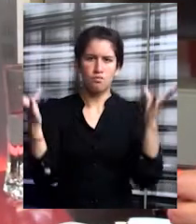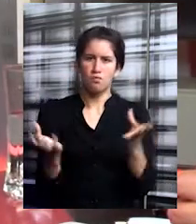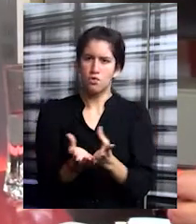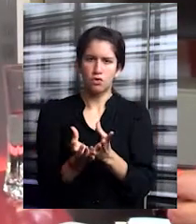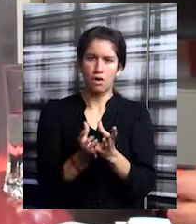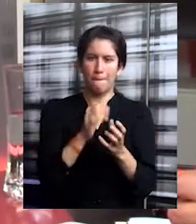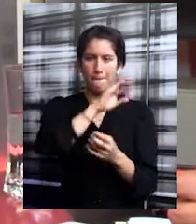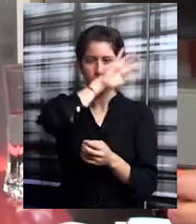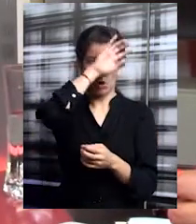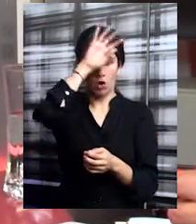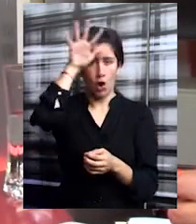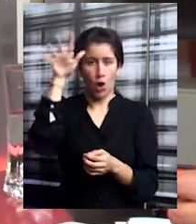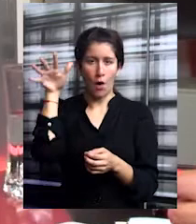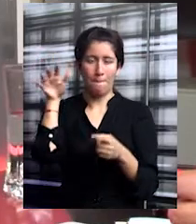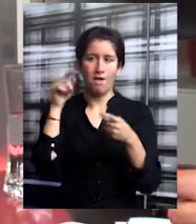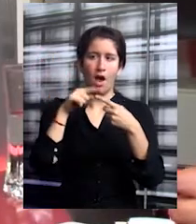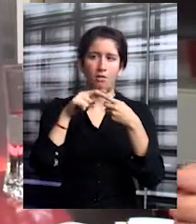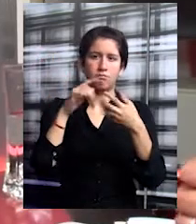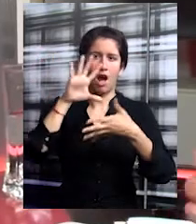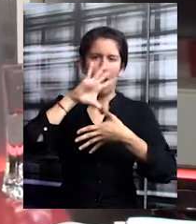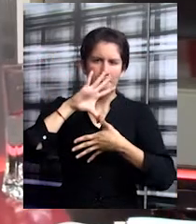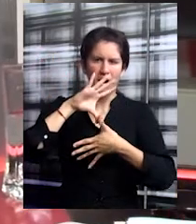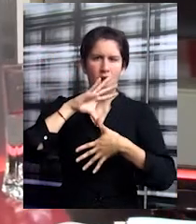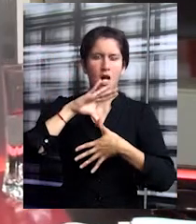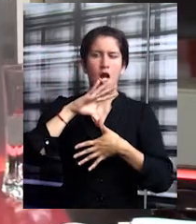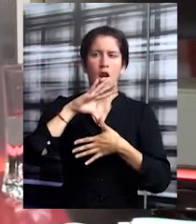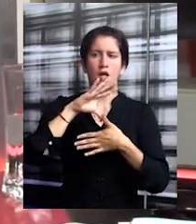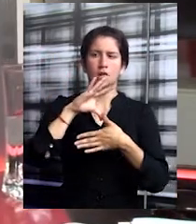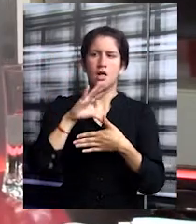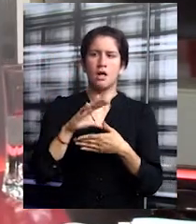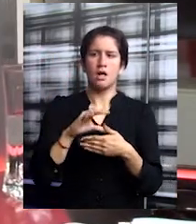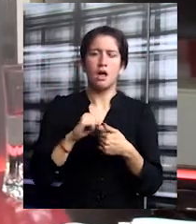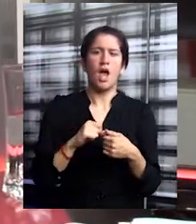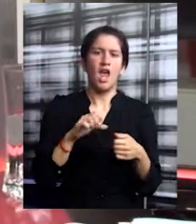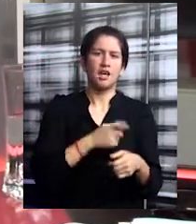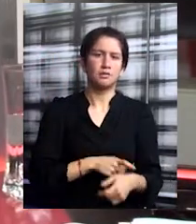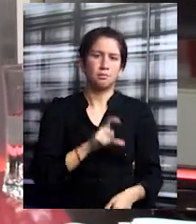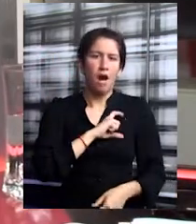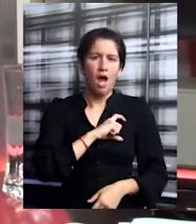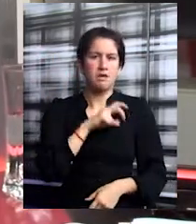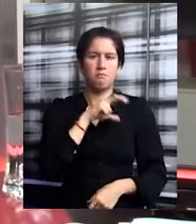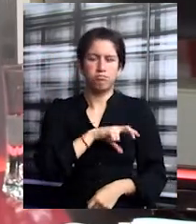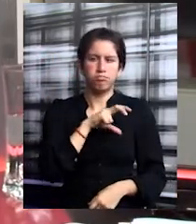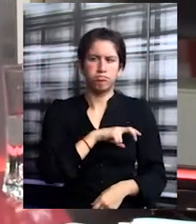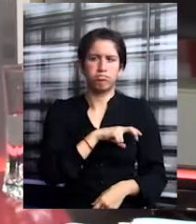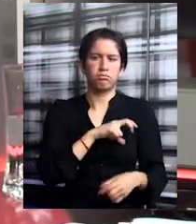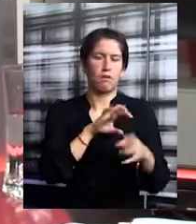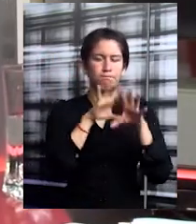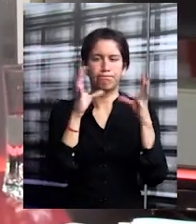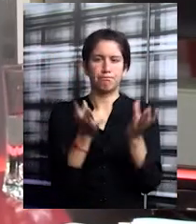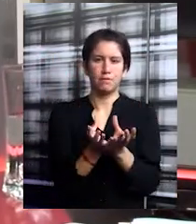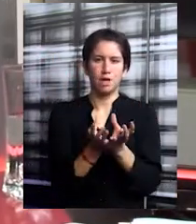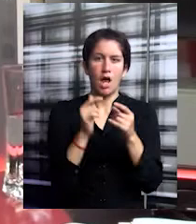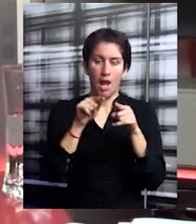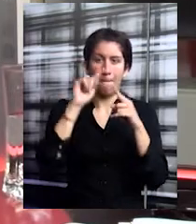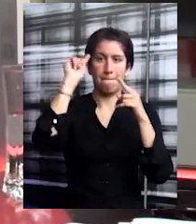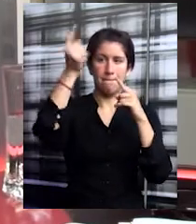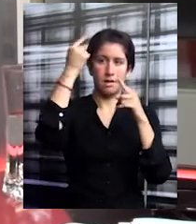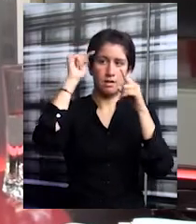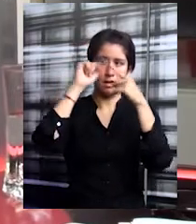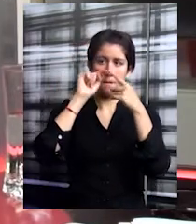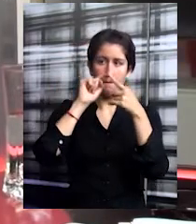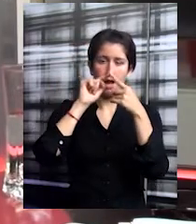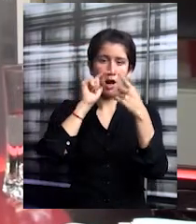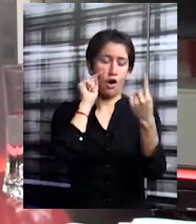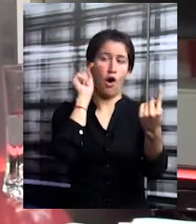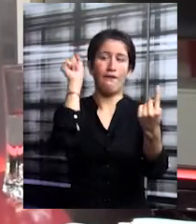España, Portugal, todos esos países. ¿Y qué es lo que significa eso? Significa que el principal objetivo de un Estado es